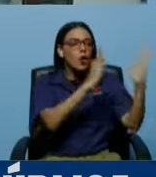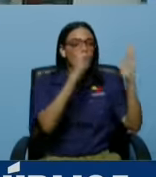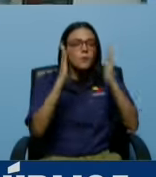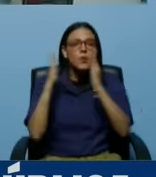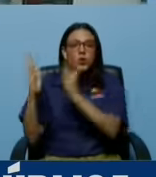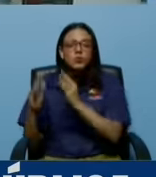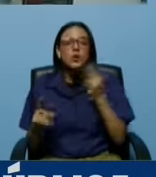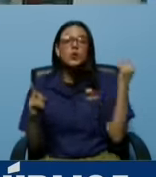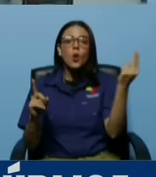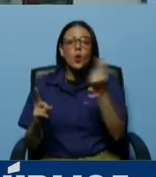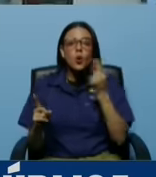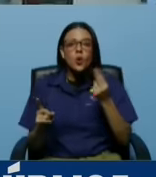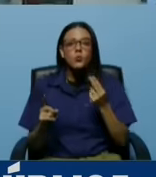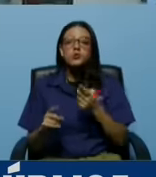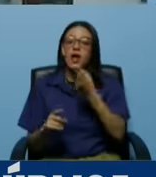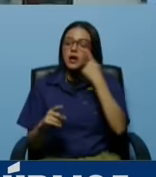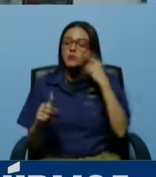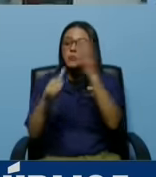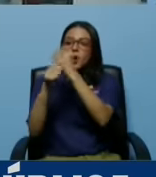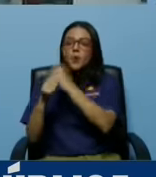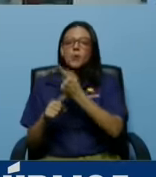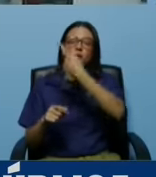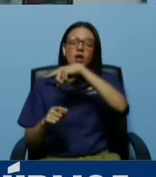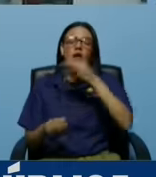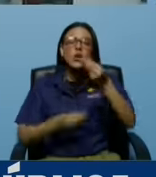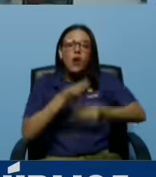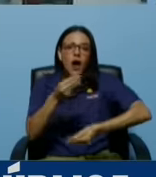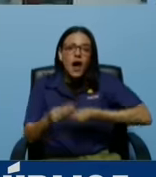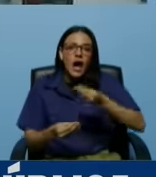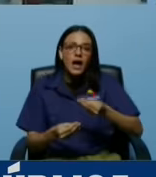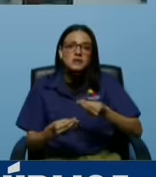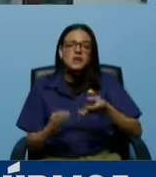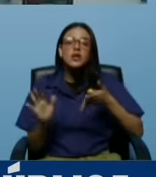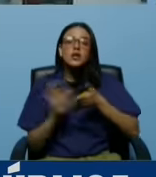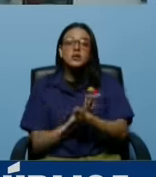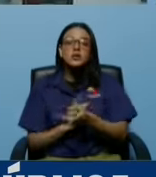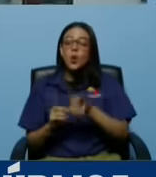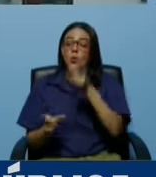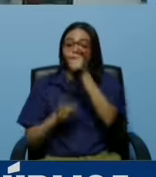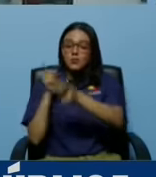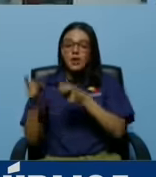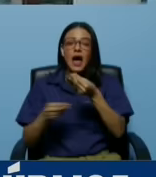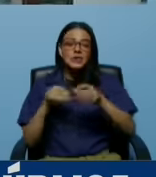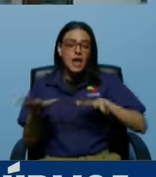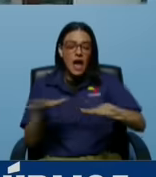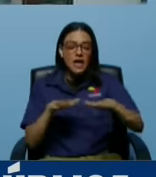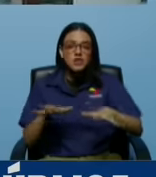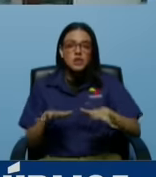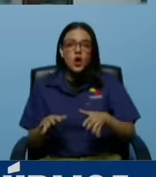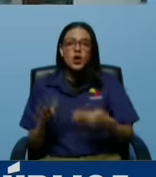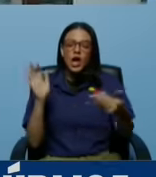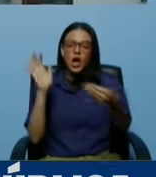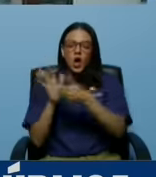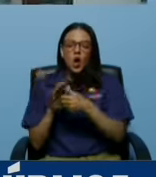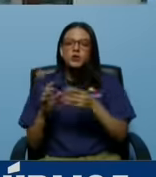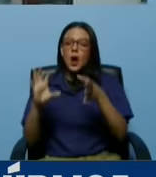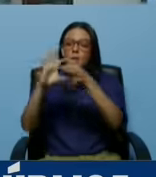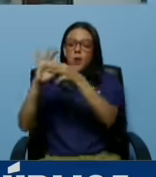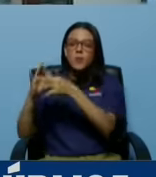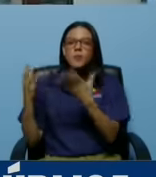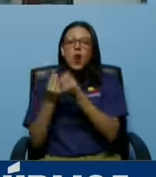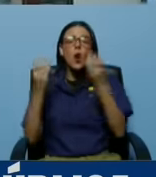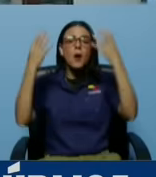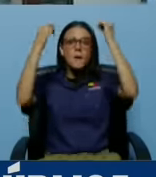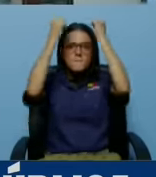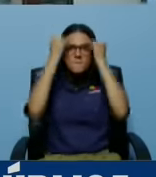uso ilegítimo, vulgar, de factores criminales vinculados a pranes,